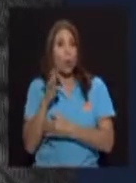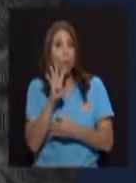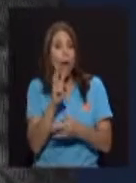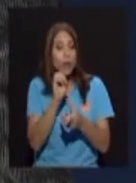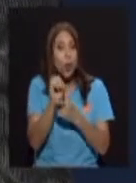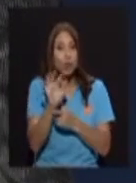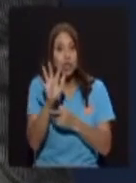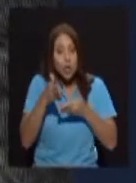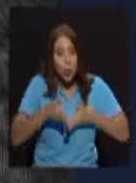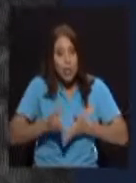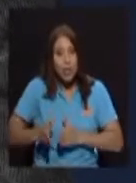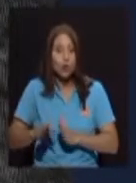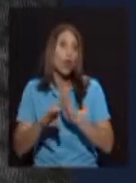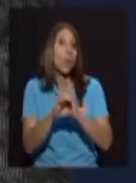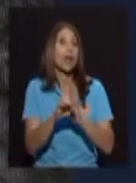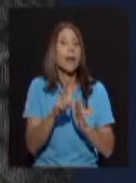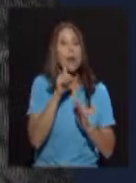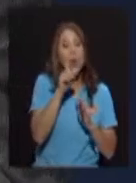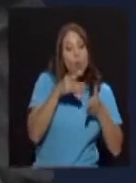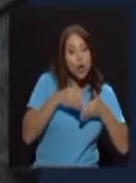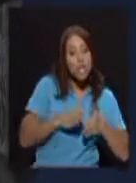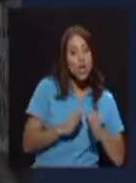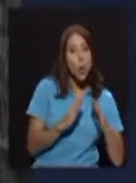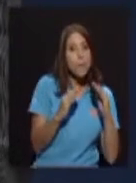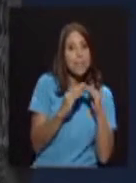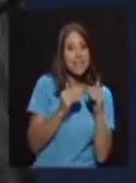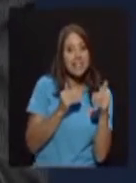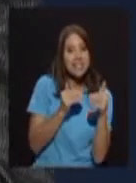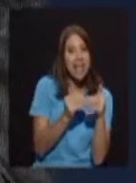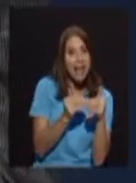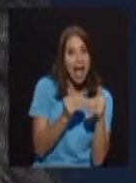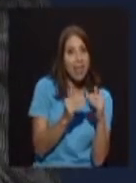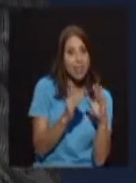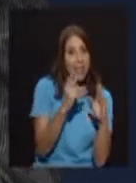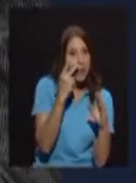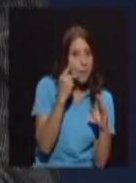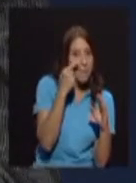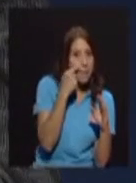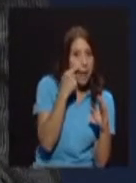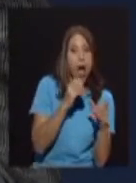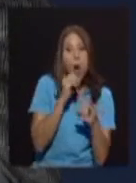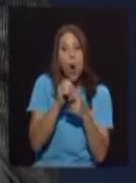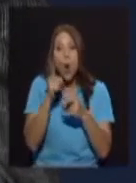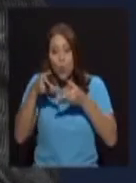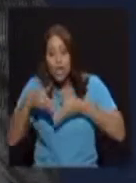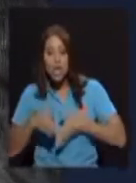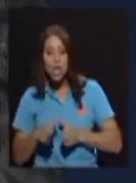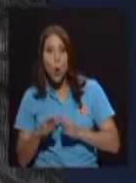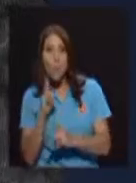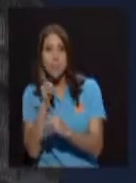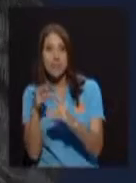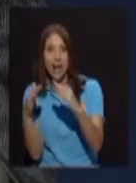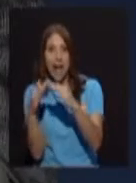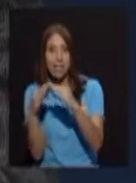ejemplo, hay un hijo que vive cercano, o hay un hijo que vive en la misma casa, o hay otro que provee